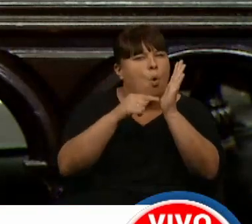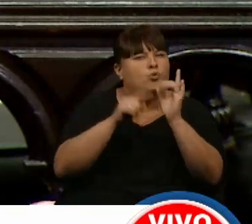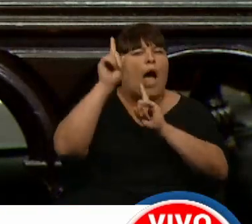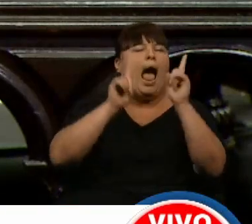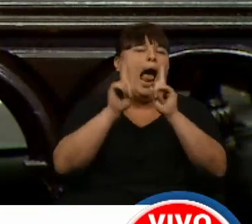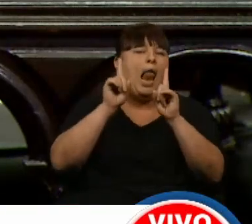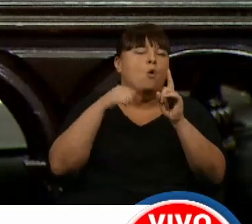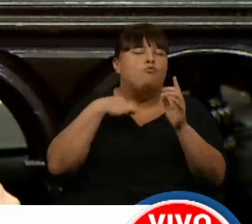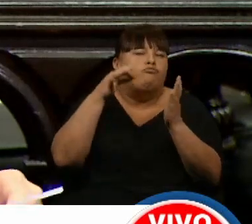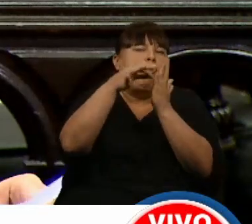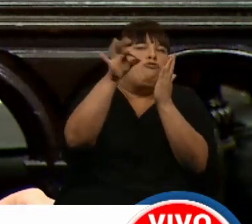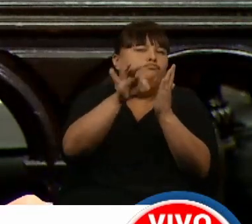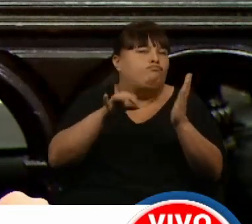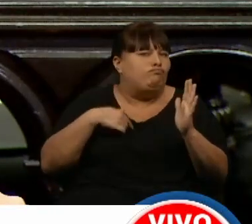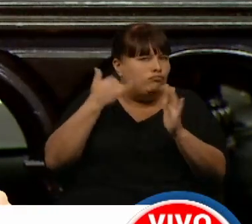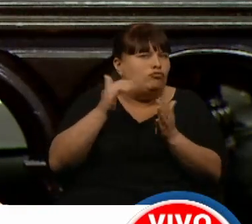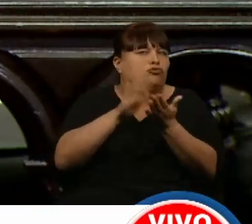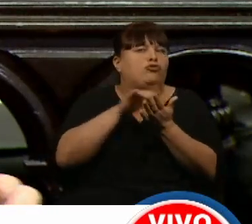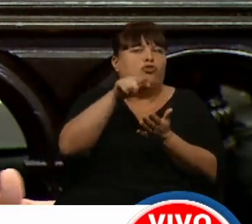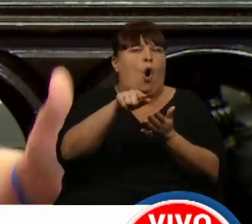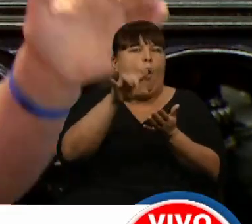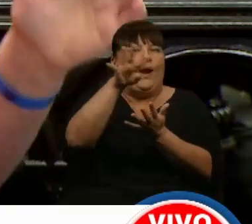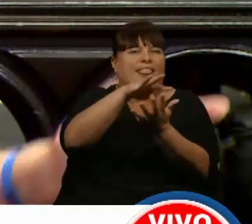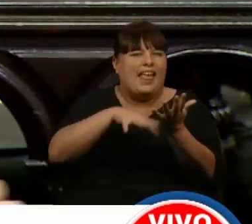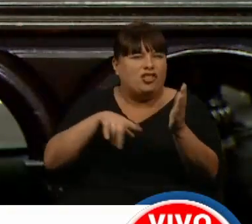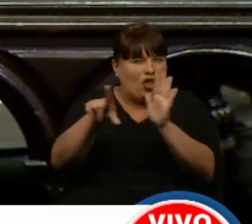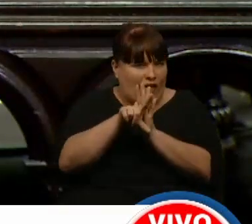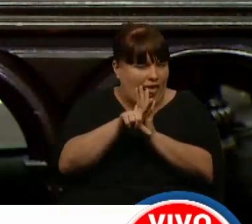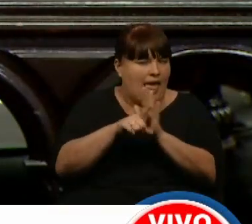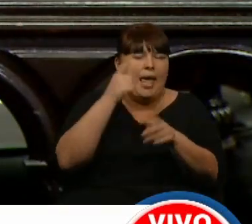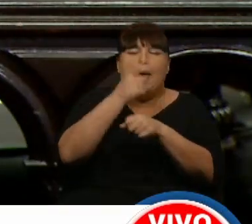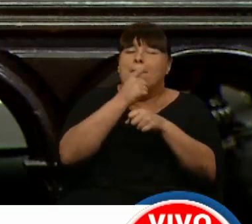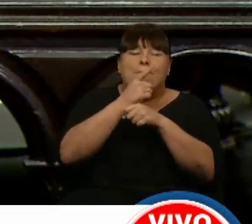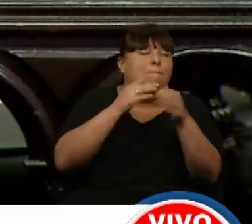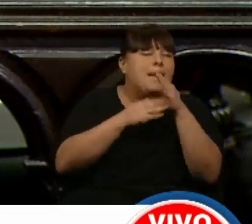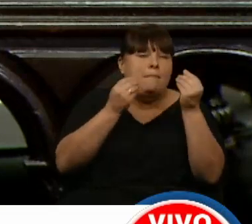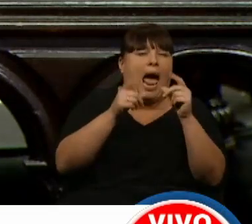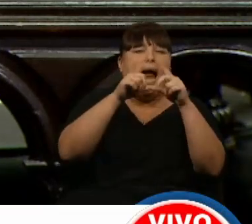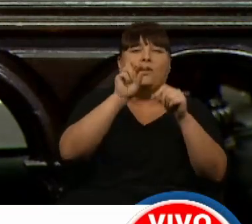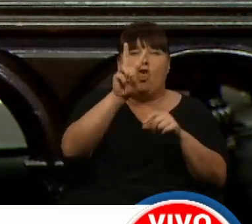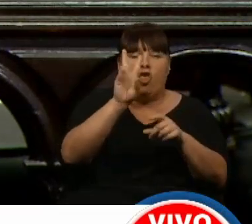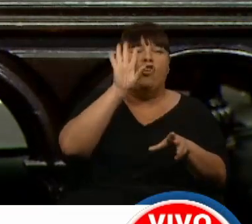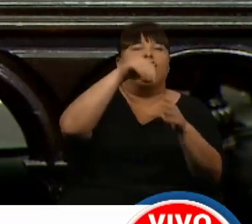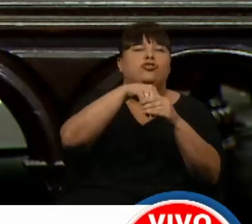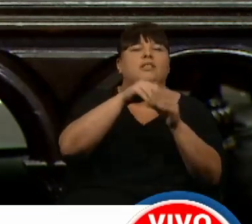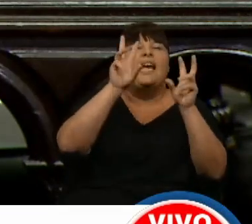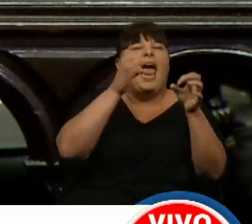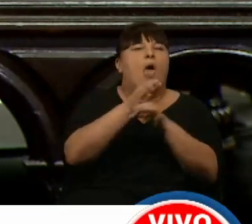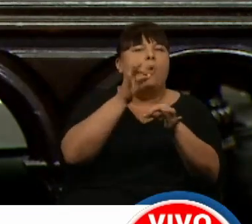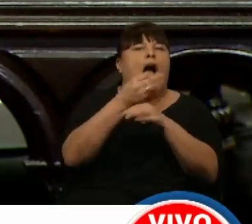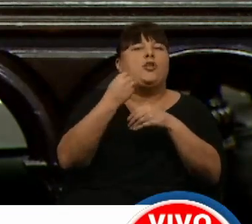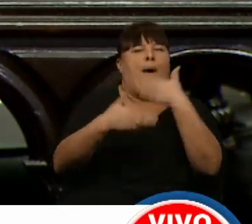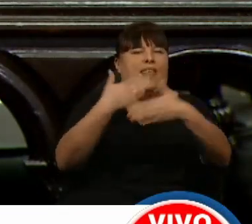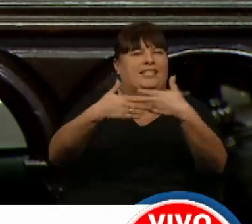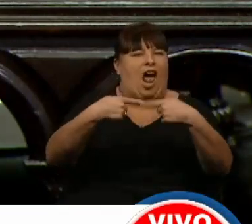las observaciones que también tenemos sobre el texto de la ley. Primero y principal, en el artículo 2, la inclusión del concepto de educación para el